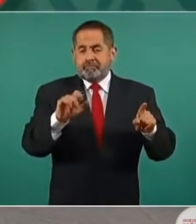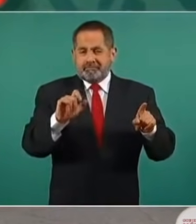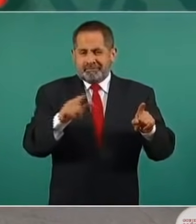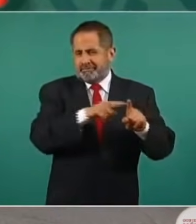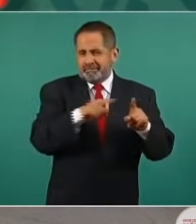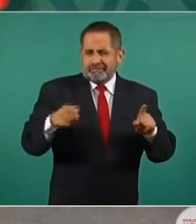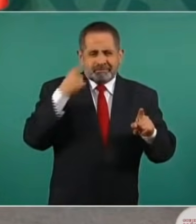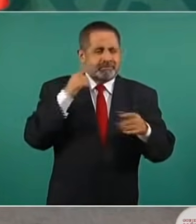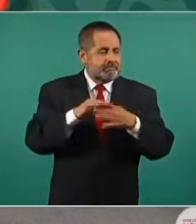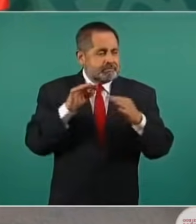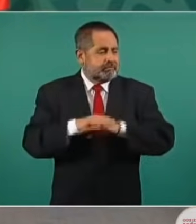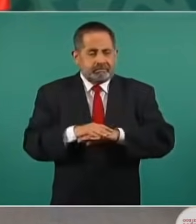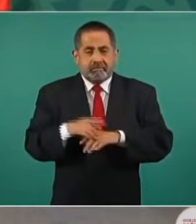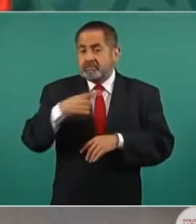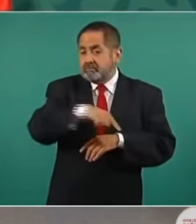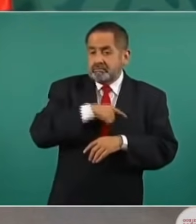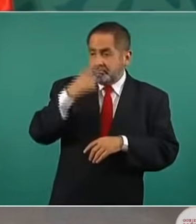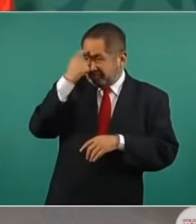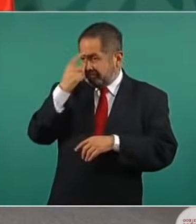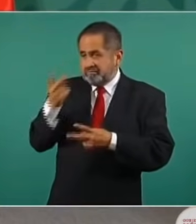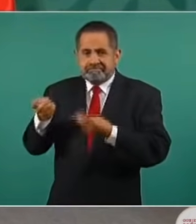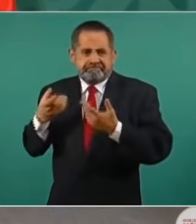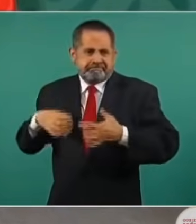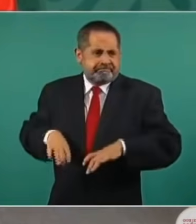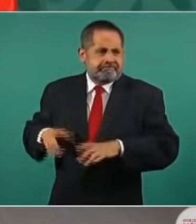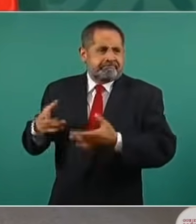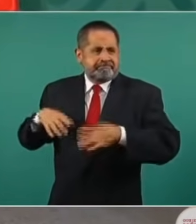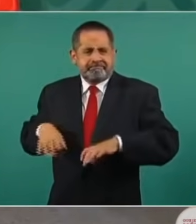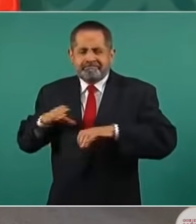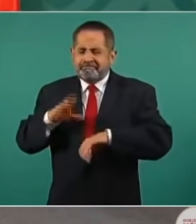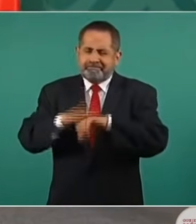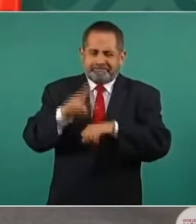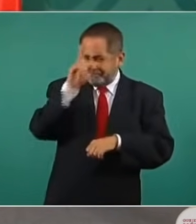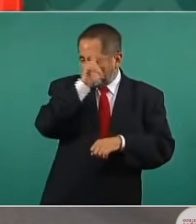con el propósito de saquear, de robar,